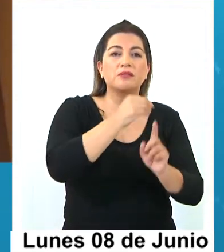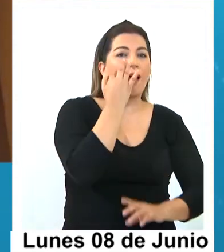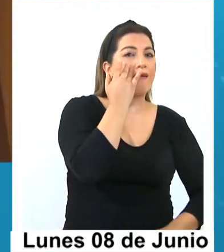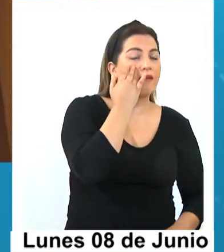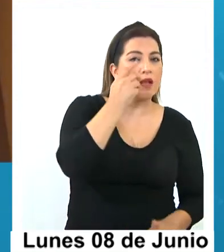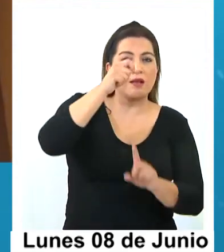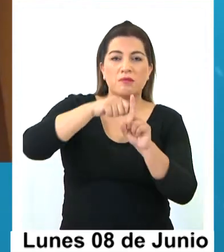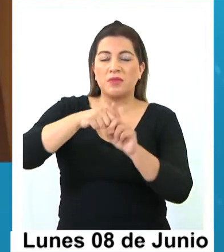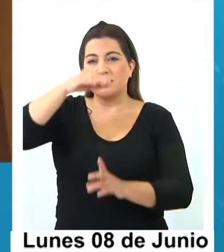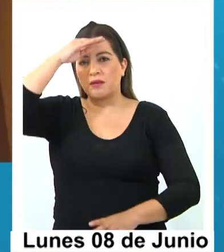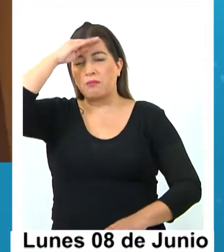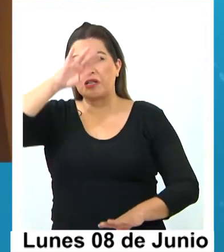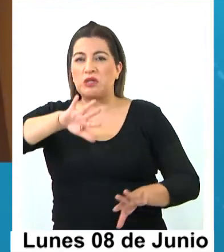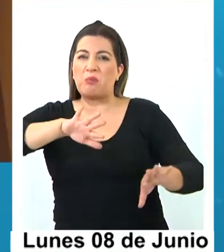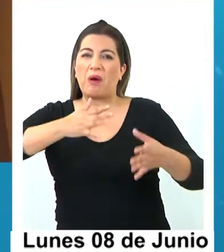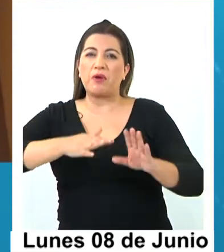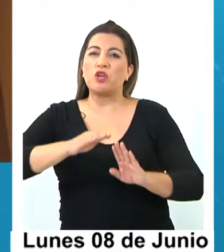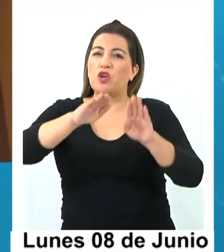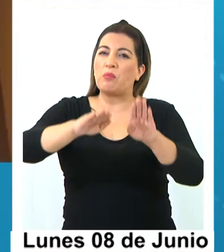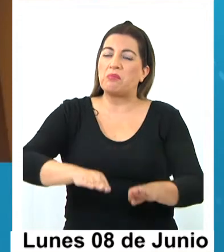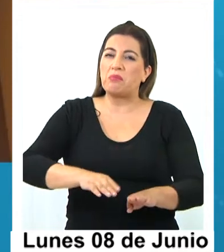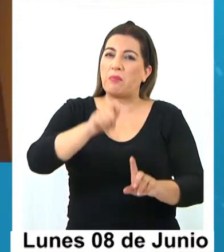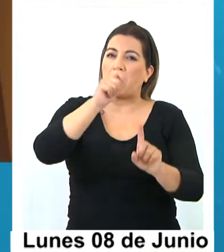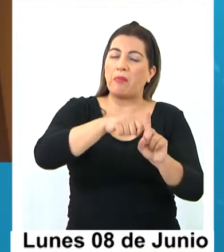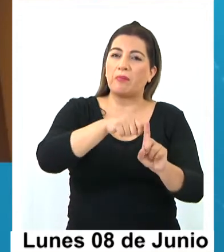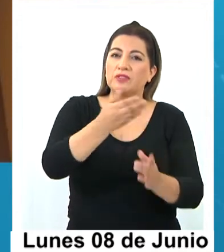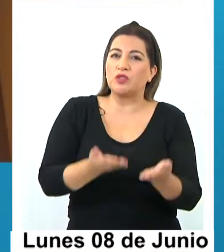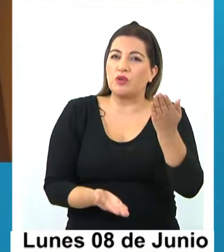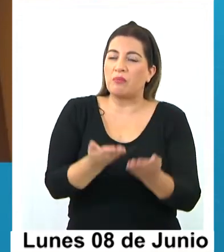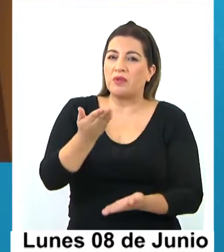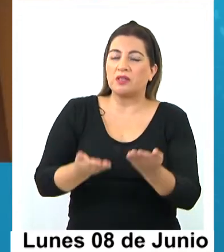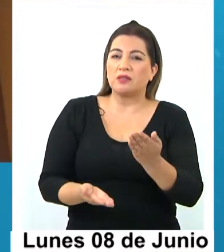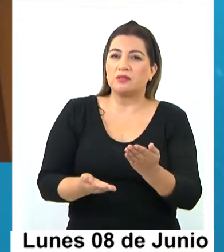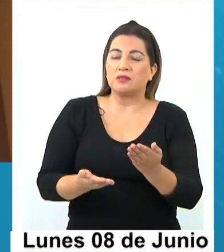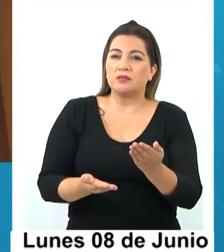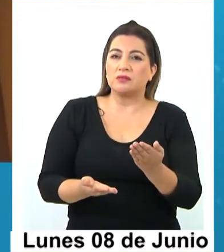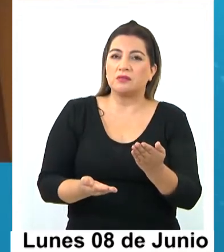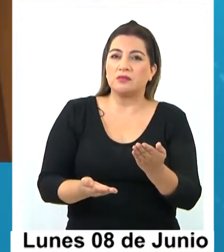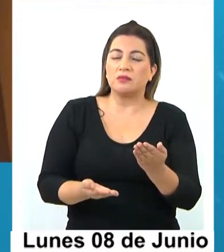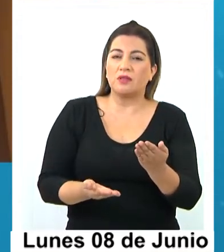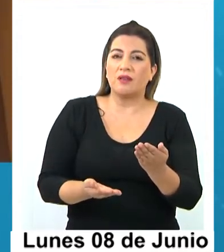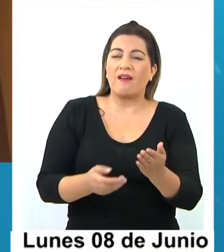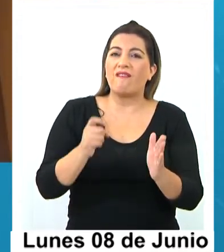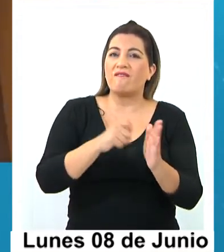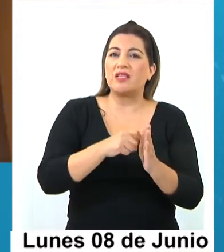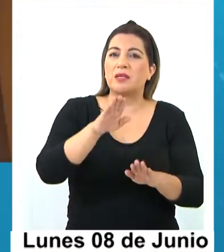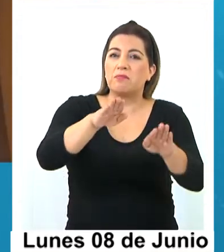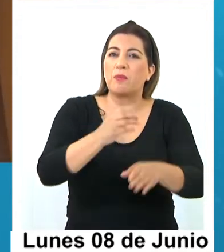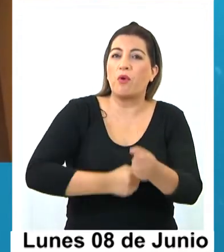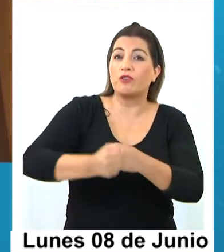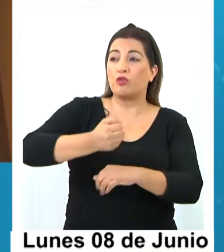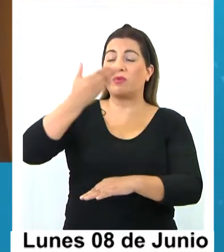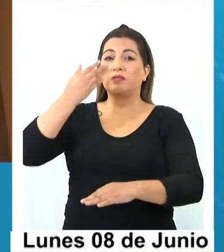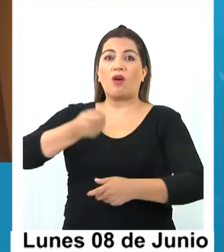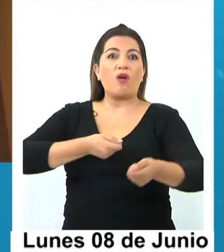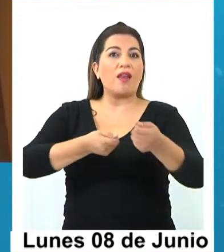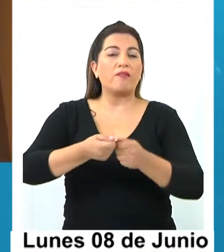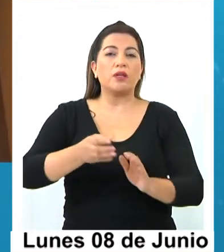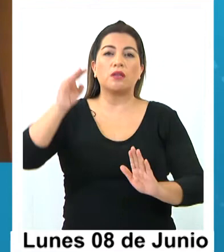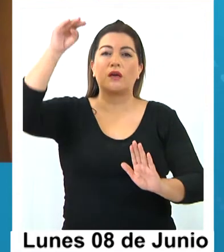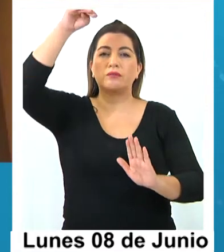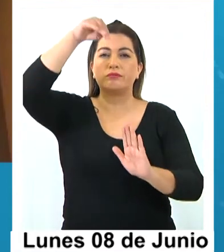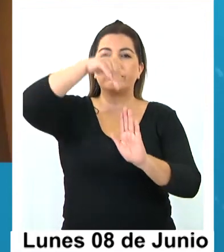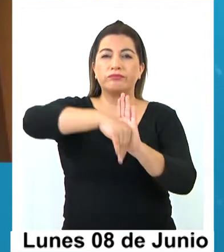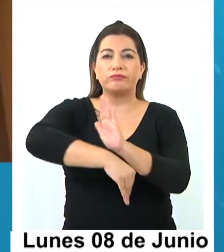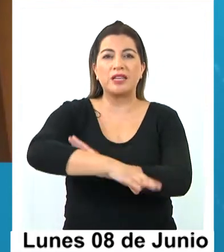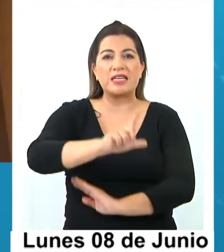mayo, en promedio con los mismos meses, si los comparamos con este mismo periodo del año pasado, las ventas han caído